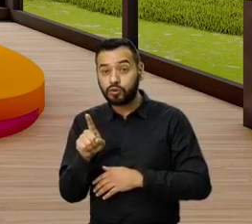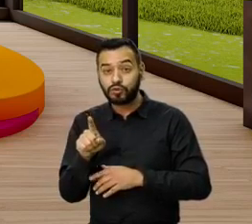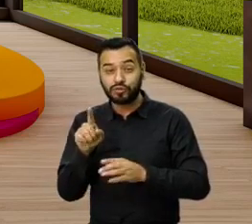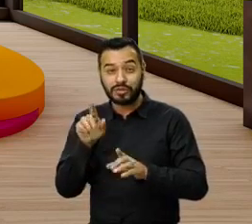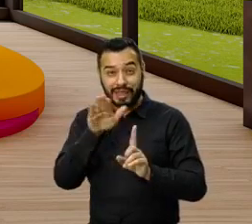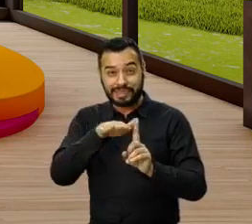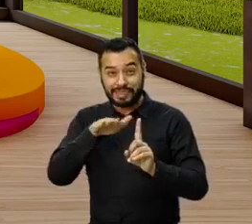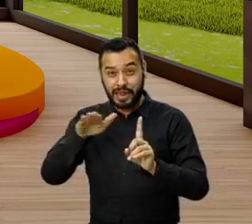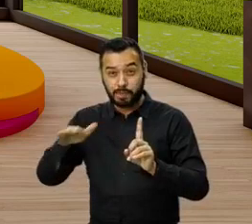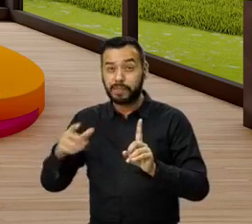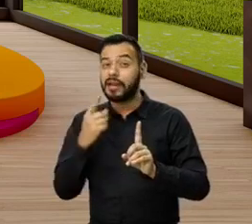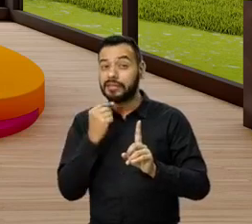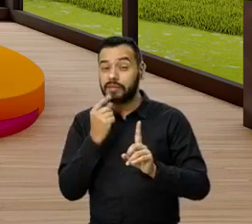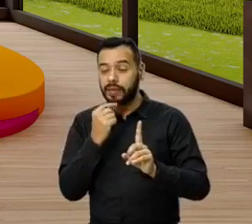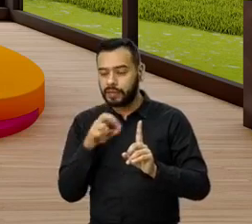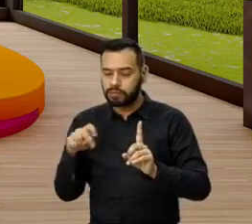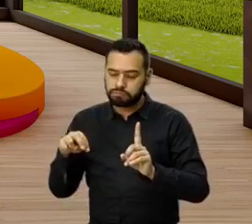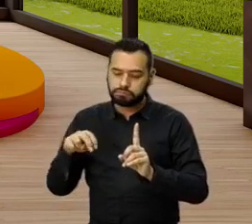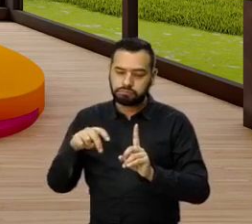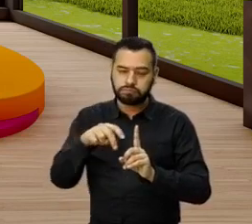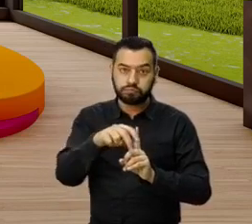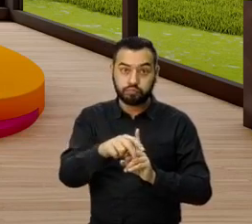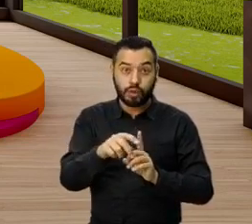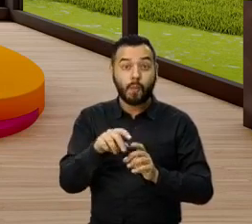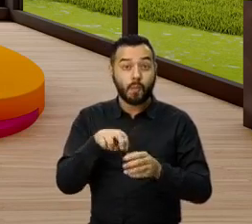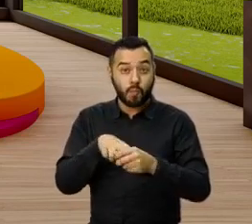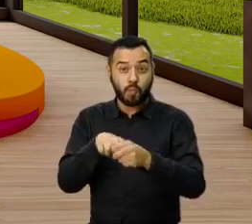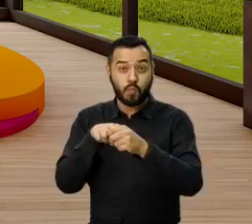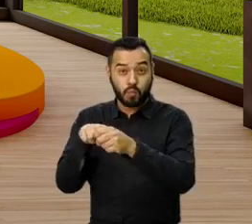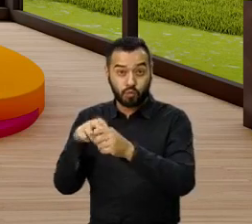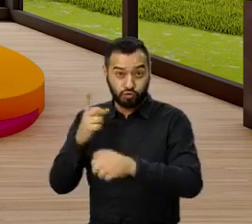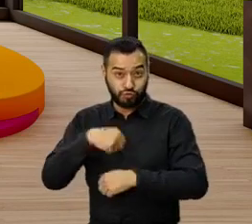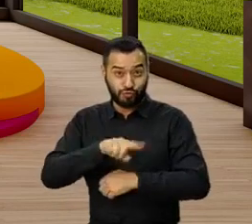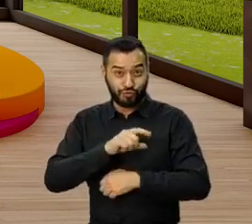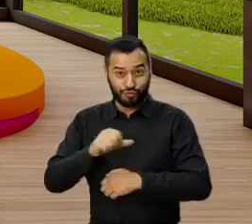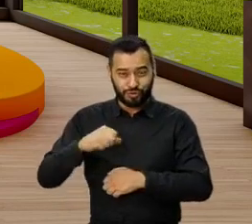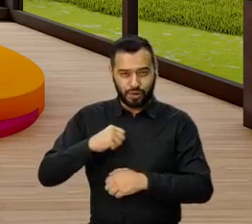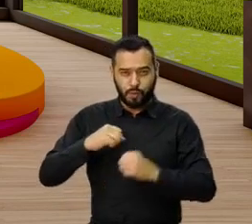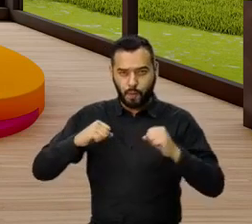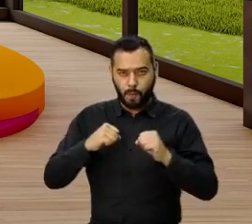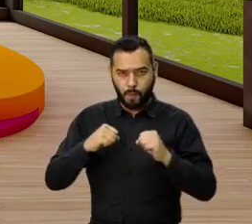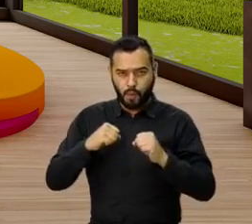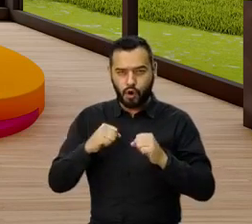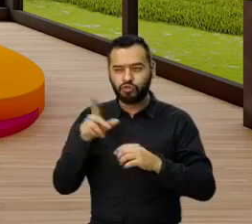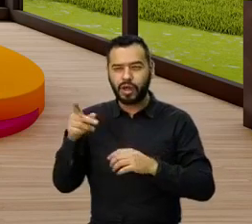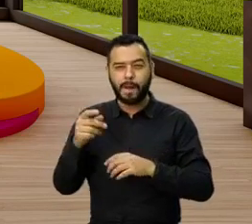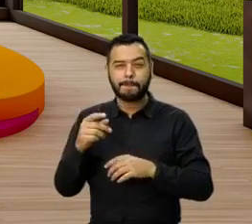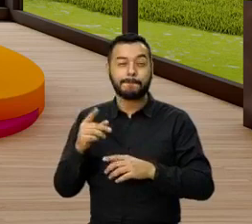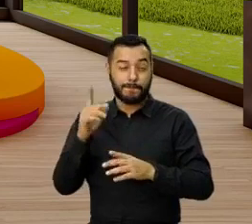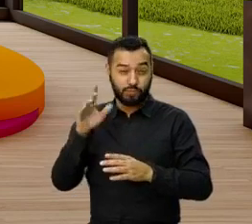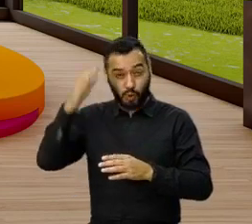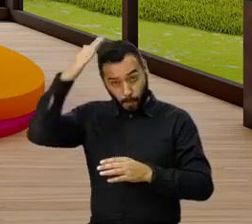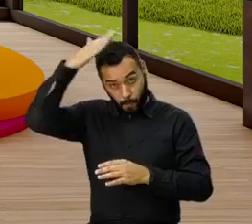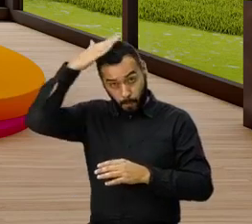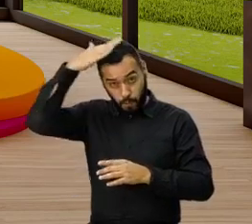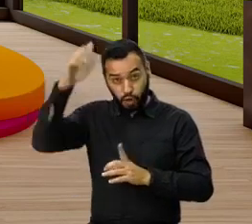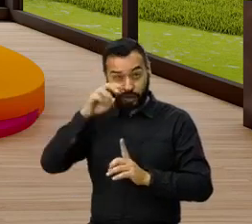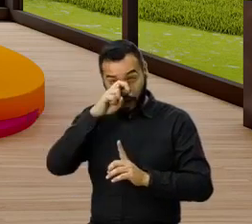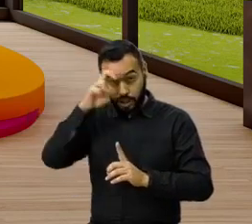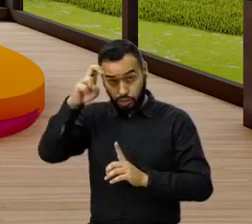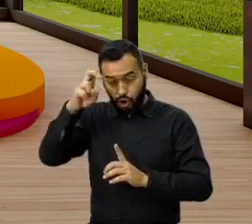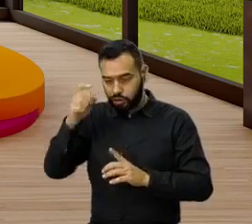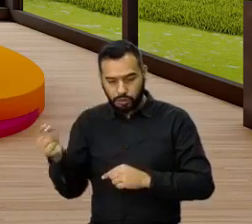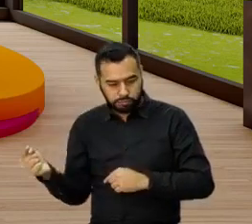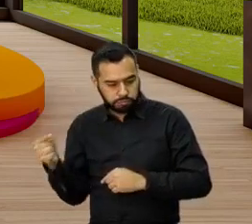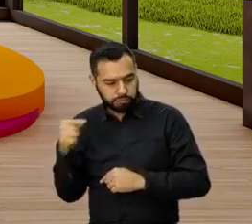transporte el de sipán como les dije hace un momento el transporte que nosotros podemos tomar desde bogotá desde el portal norte nos deja prácticamente en